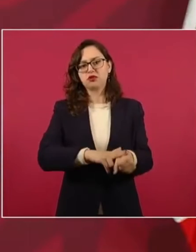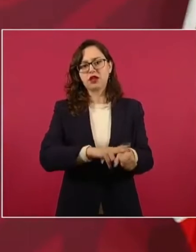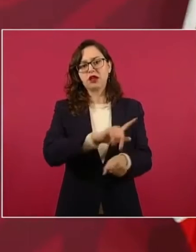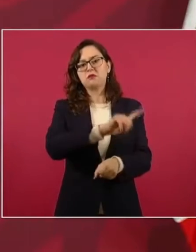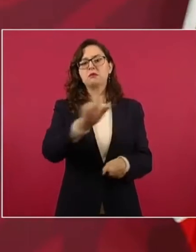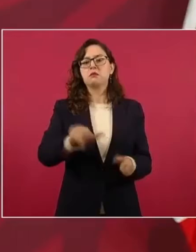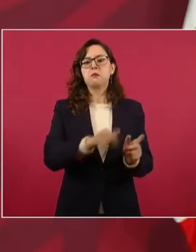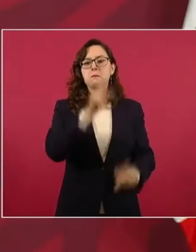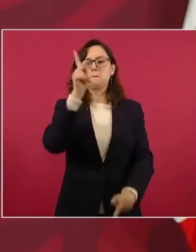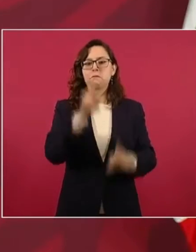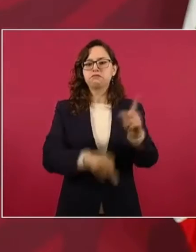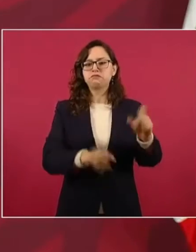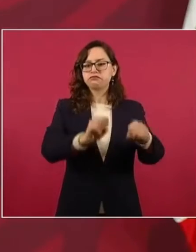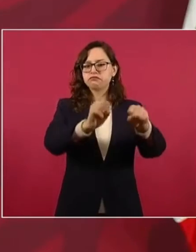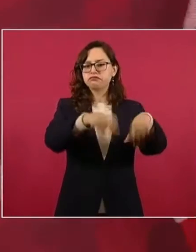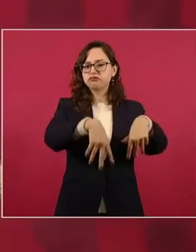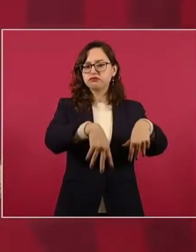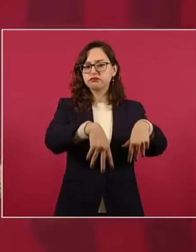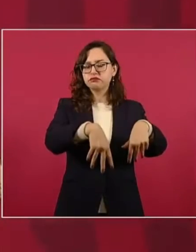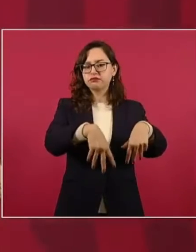construcciones que dejaban en el abandono.